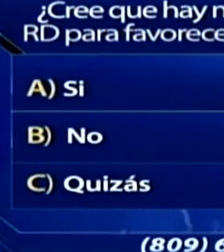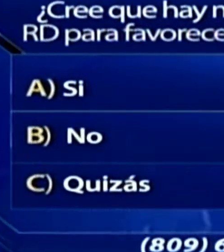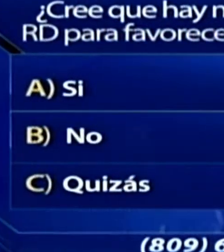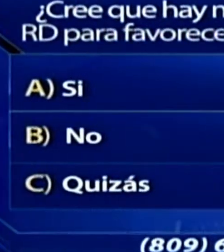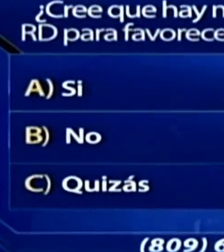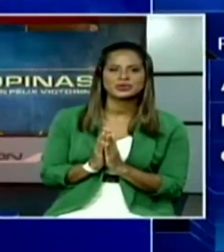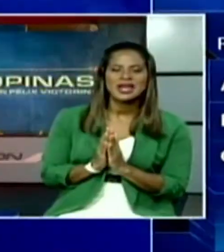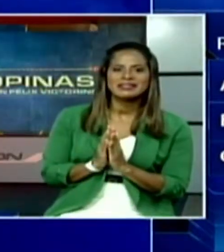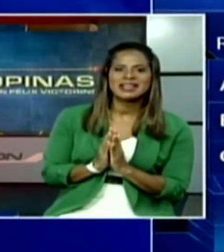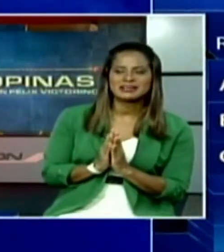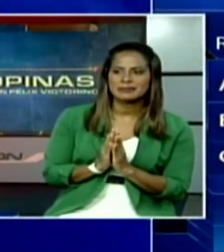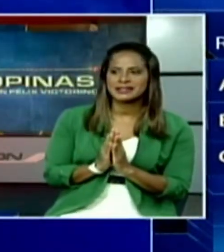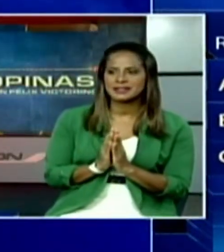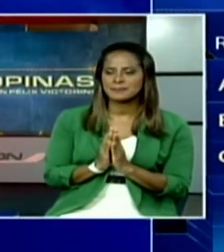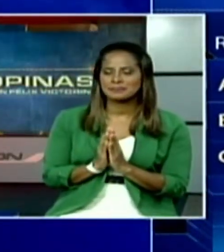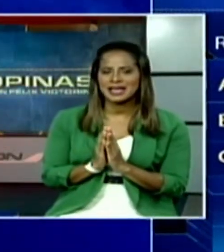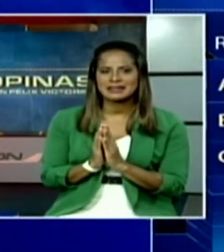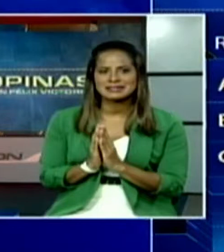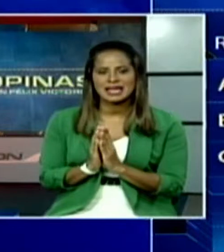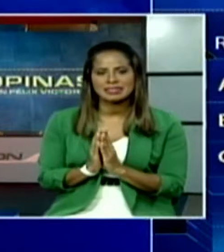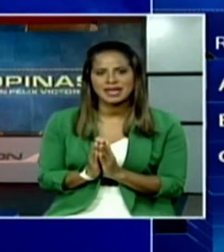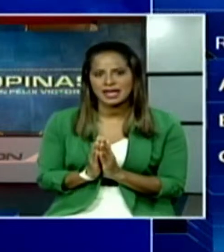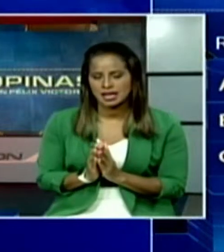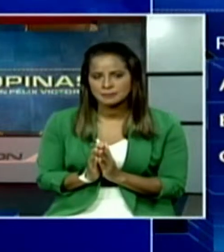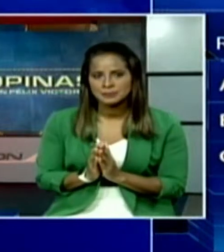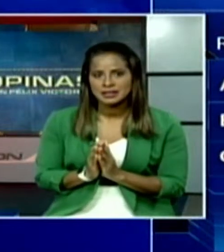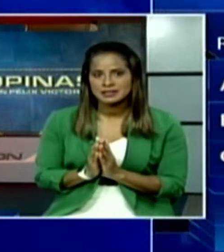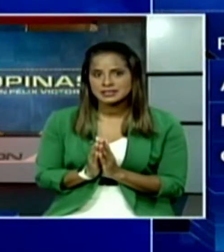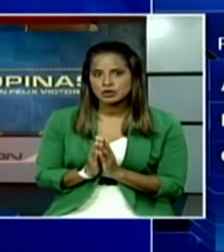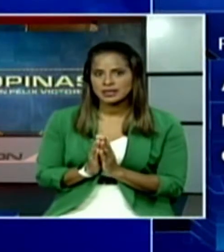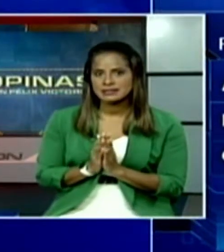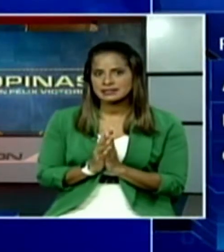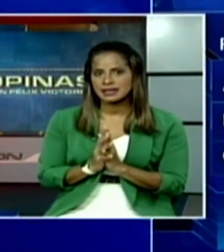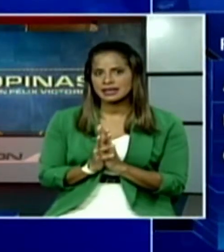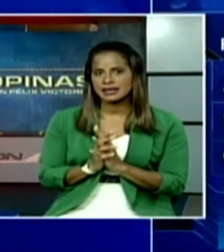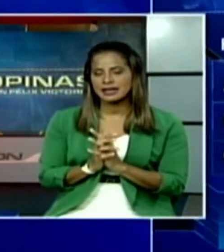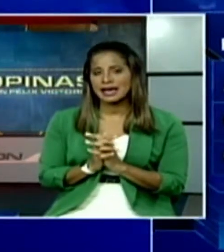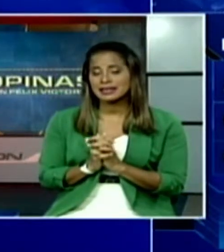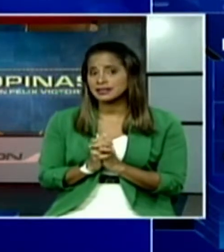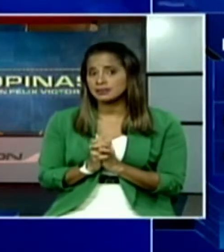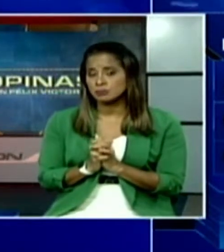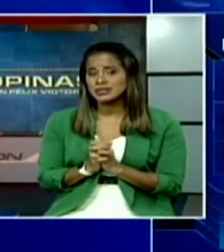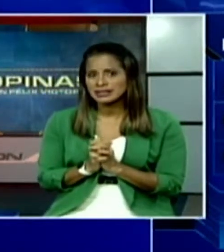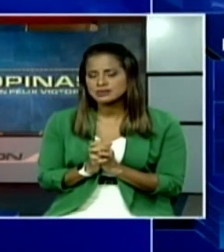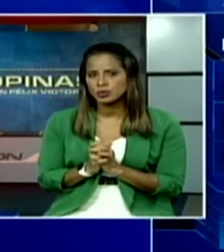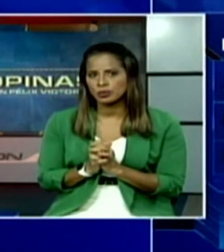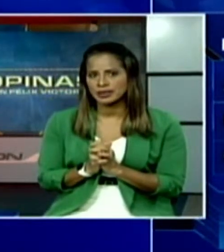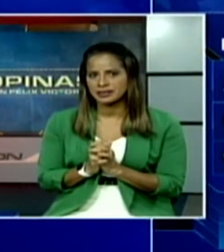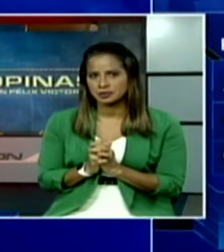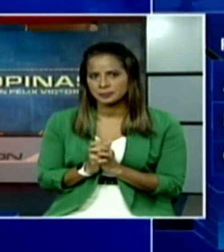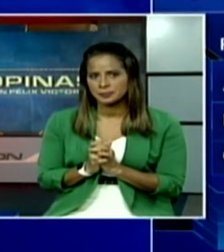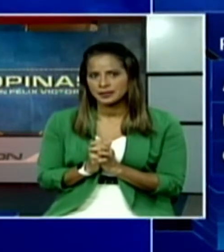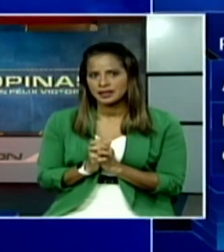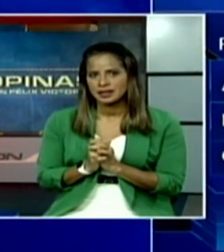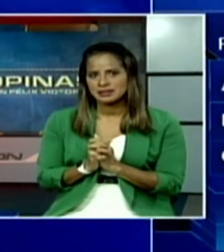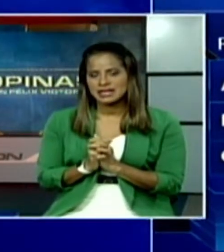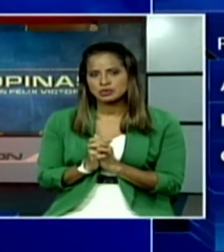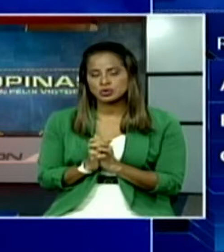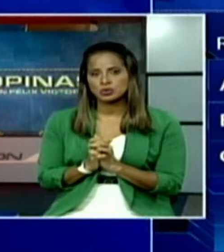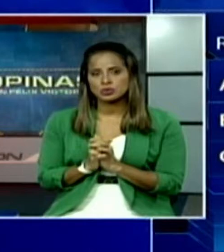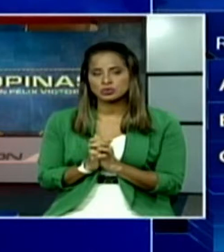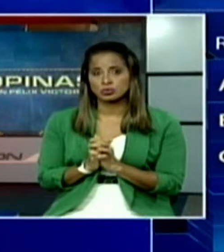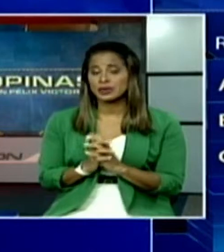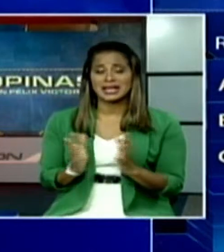809-683-8786 aquí en los estudios directamente de CDN. Señores, hay mucha tensión con esto.